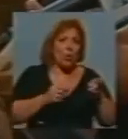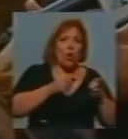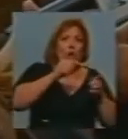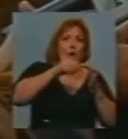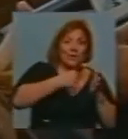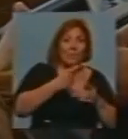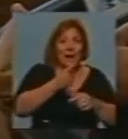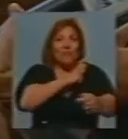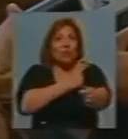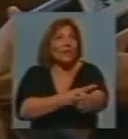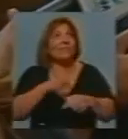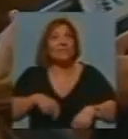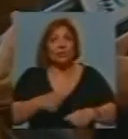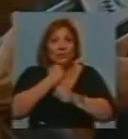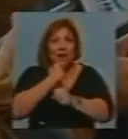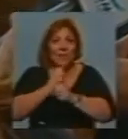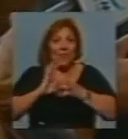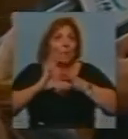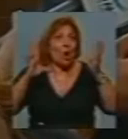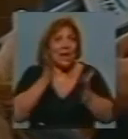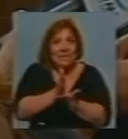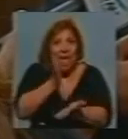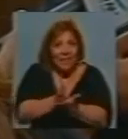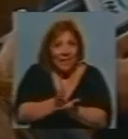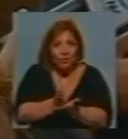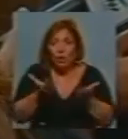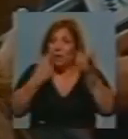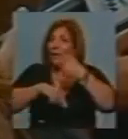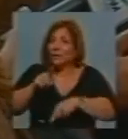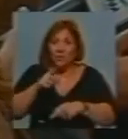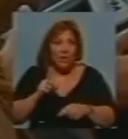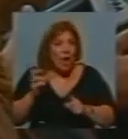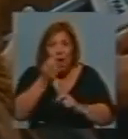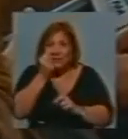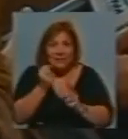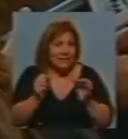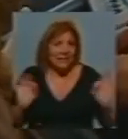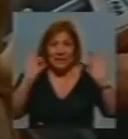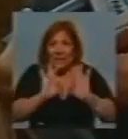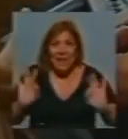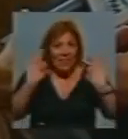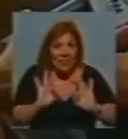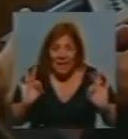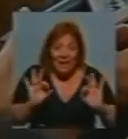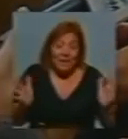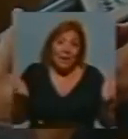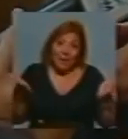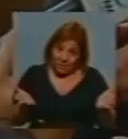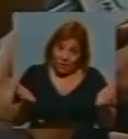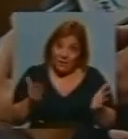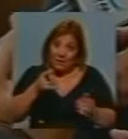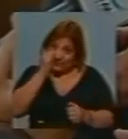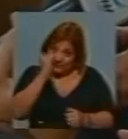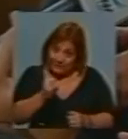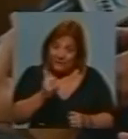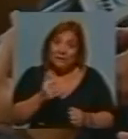del fortalecimiento del Estado democrático de derecho. No se conseguía absolutamente nada con esa distinción y sí